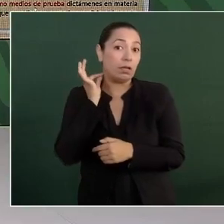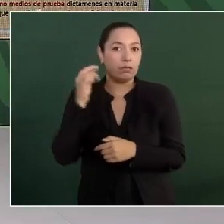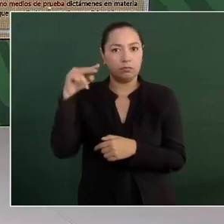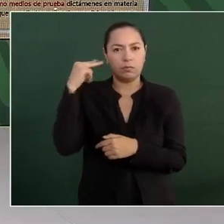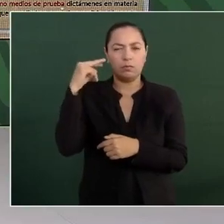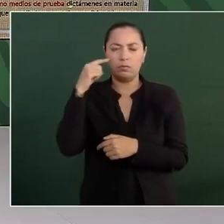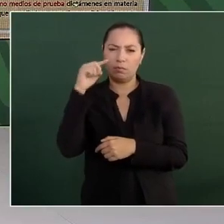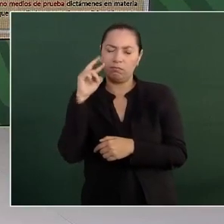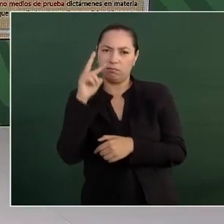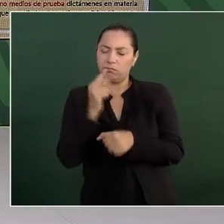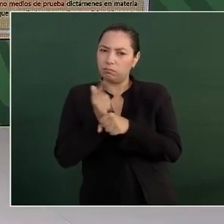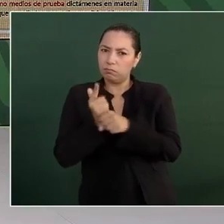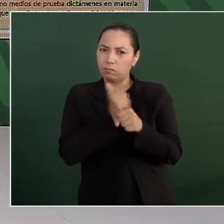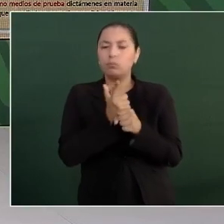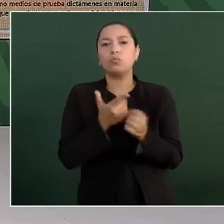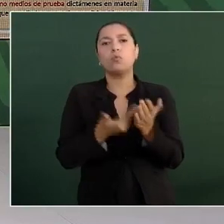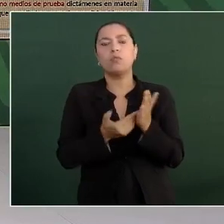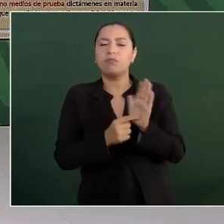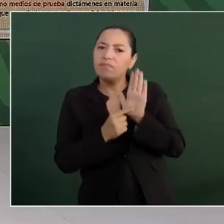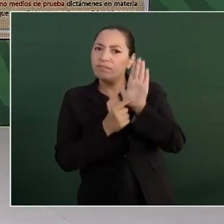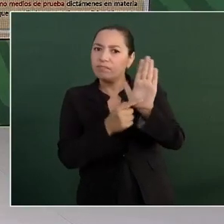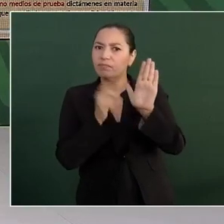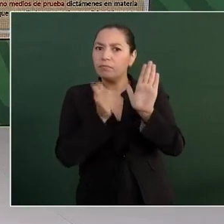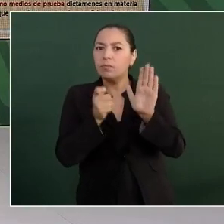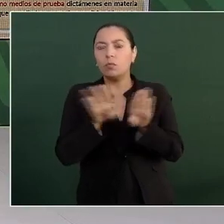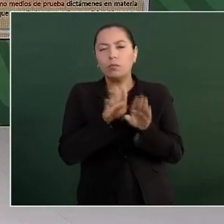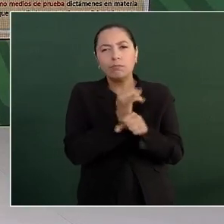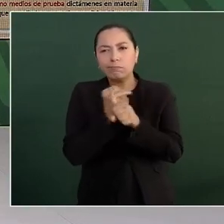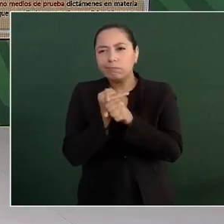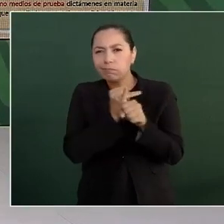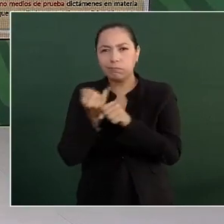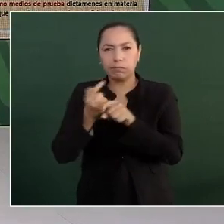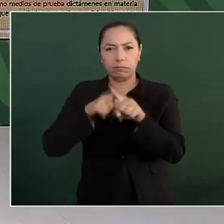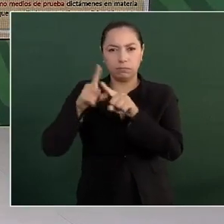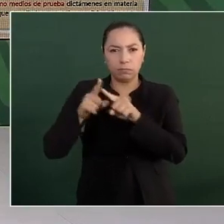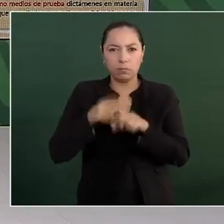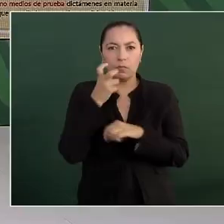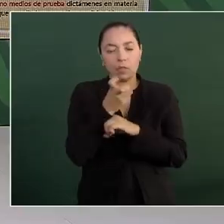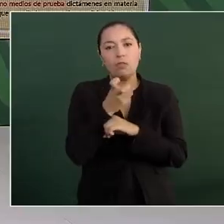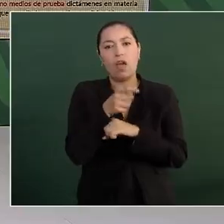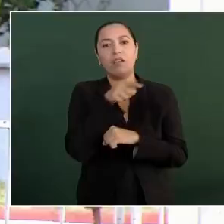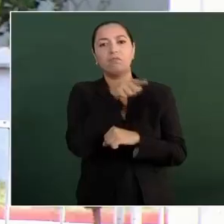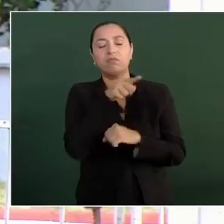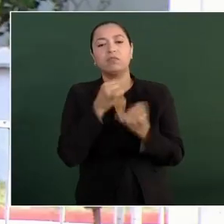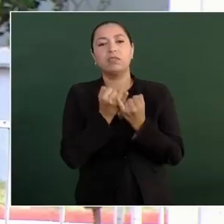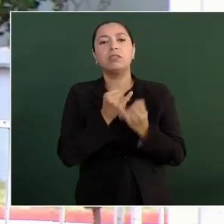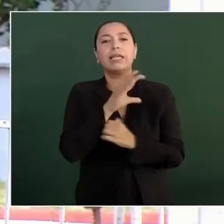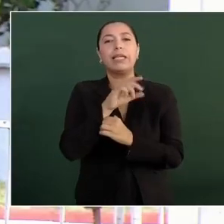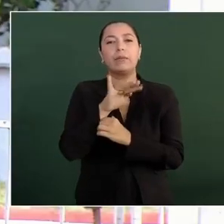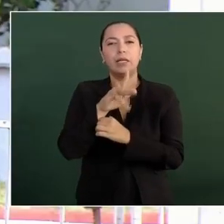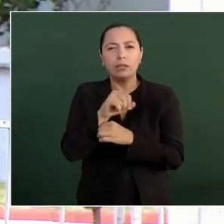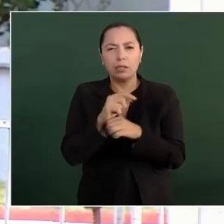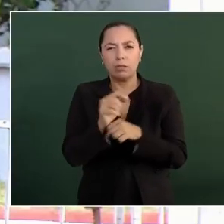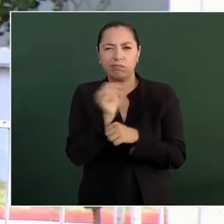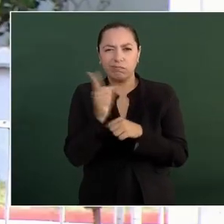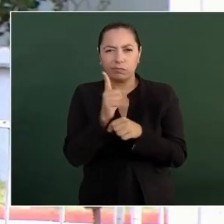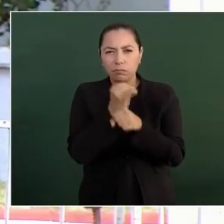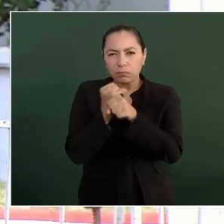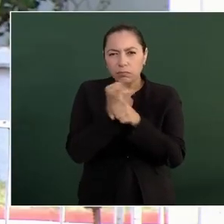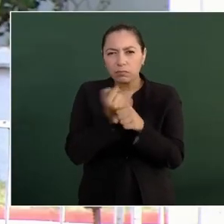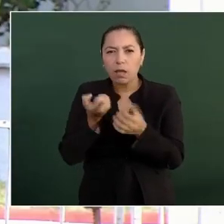presentó como medios de prueba dictámenes en materia pericial, en criminalística y en materia ambiental que acreditan